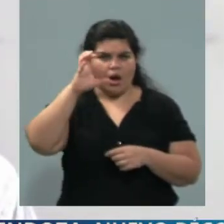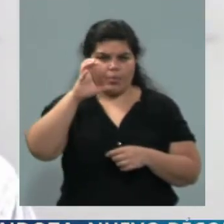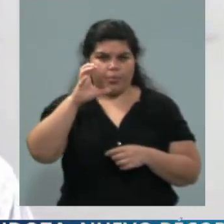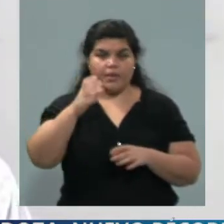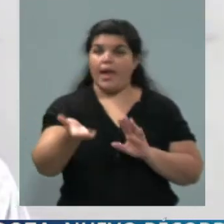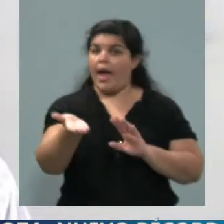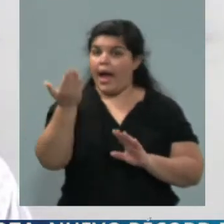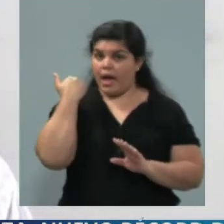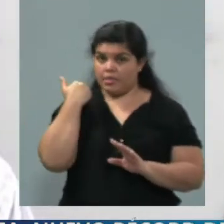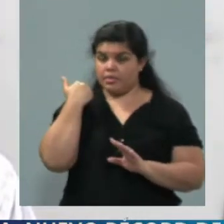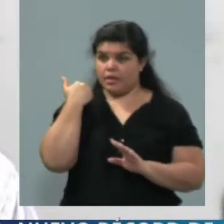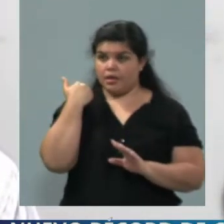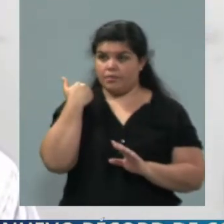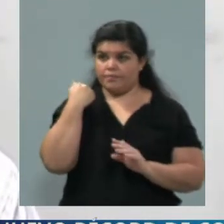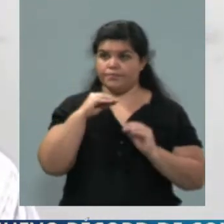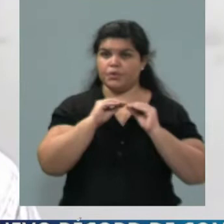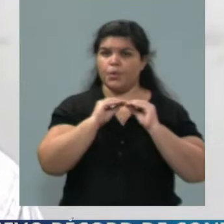sentenciaron